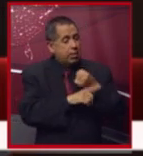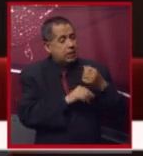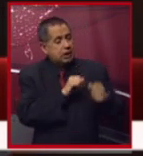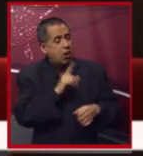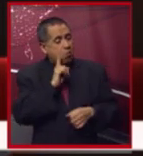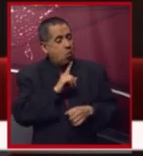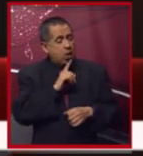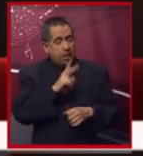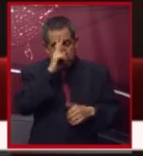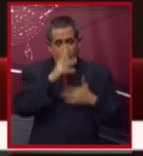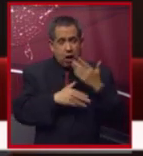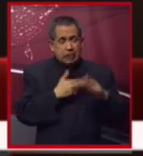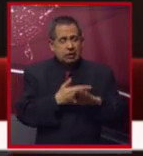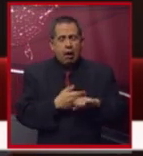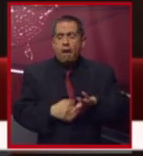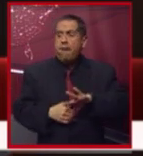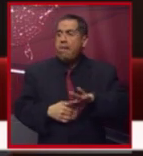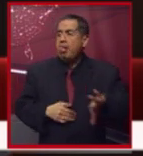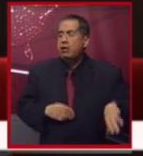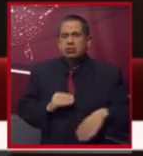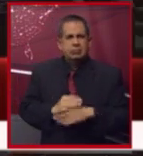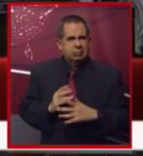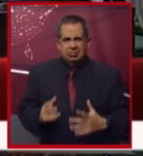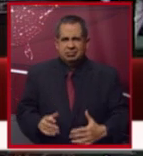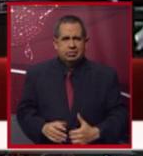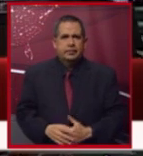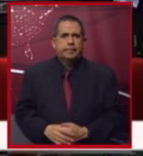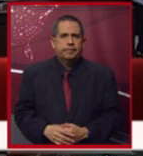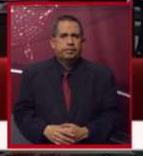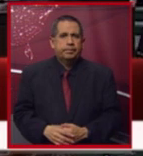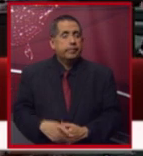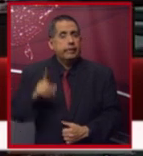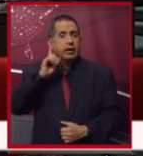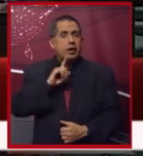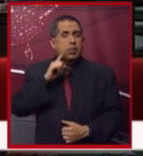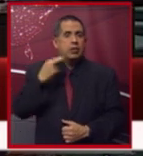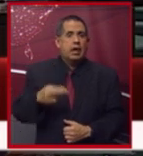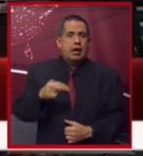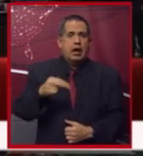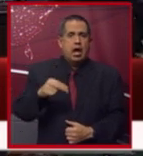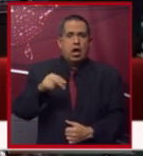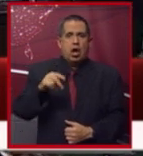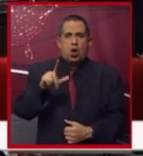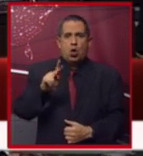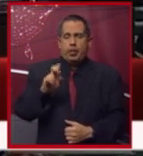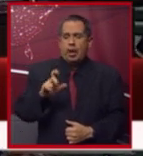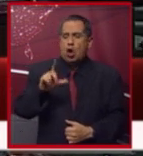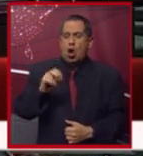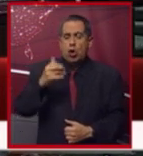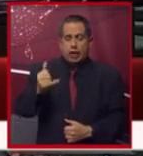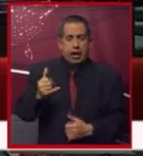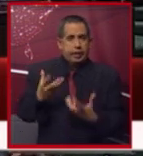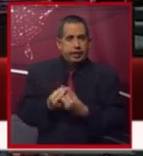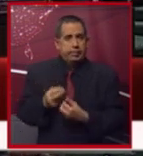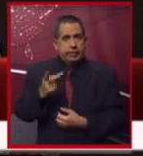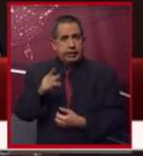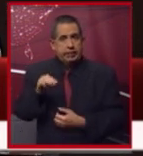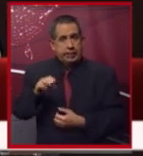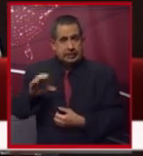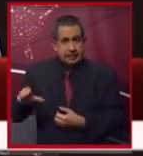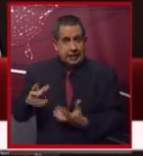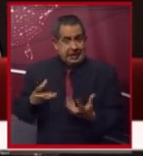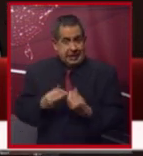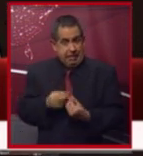violencias que sufren las mujeres. La diputada Guadalupe Loya, de Movimiento Ciudadano, partido al que pertenece